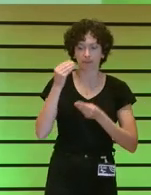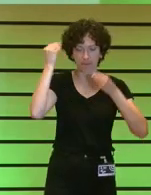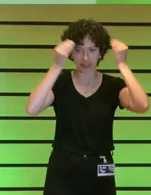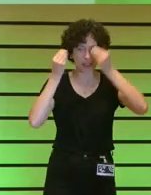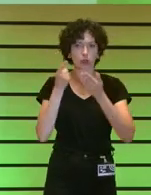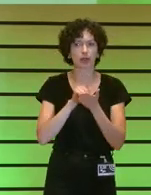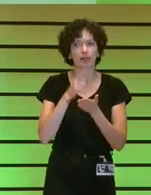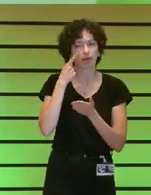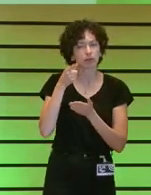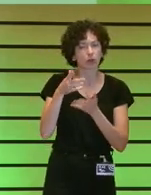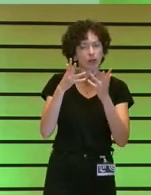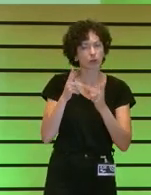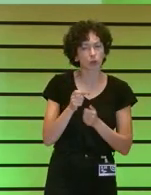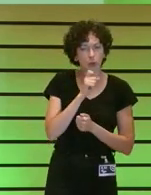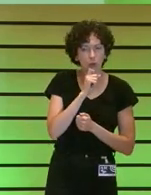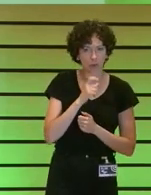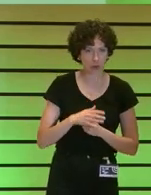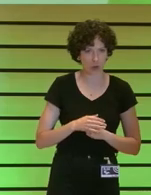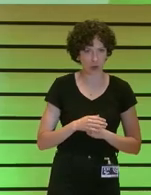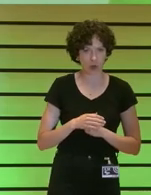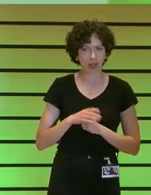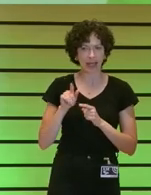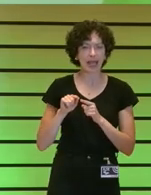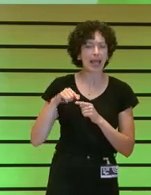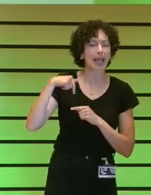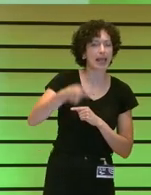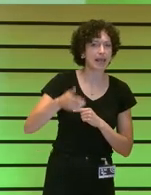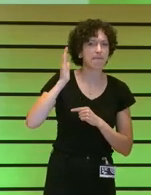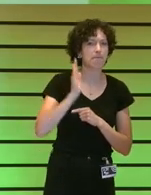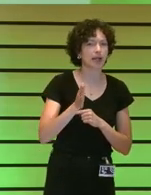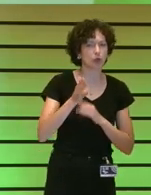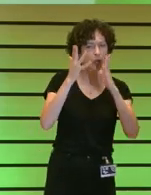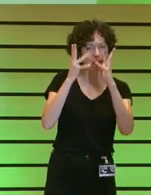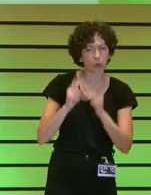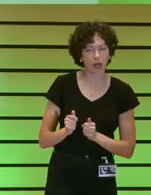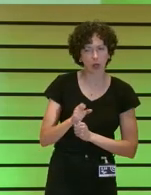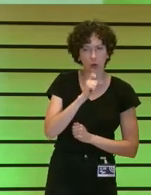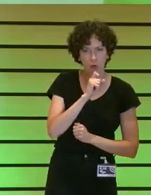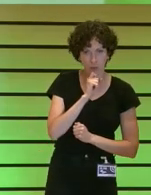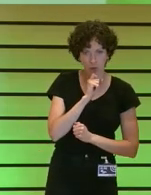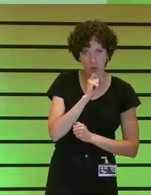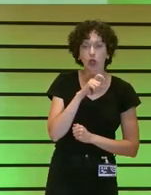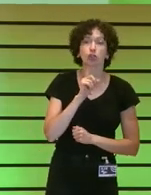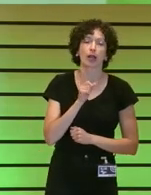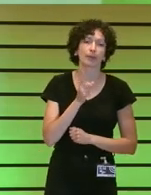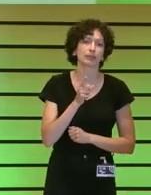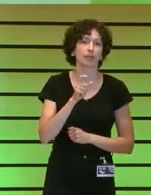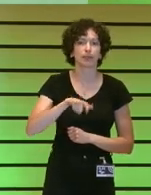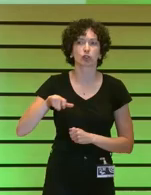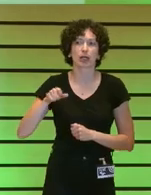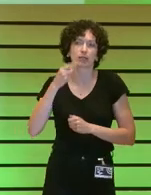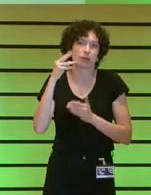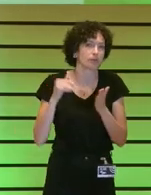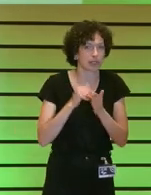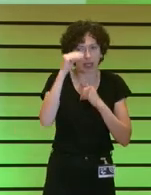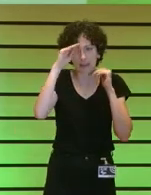medimos a ver cómo valoramos el impacto y nuestro impacto tiene que ir mucho más allá de atender a no sé cuántas miles